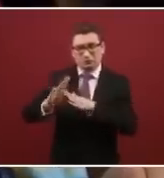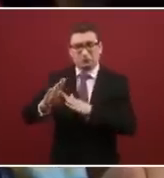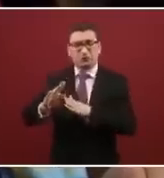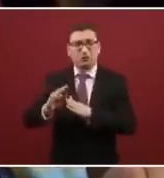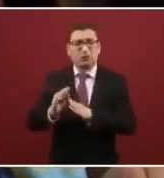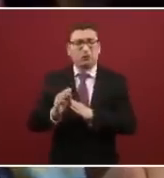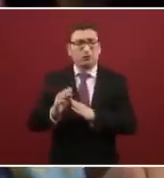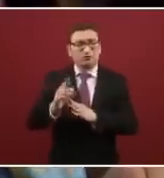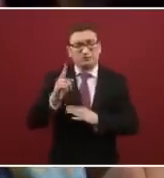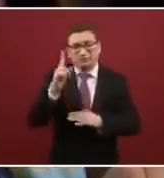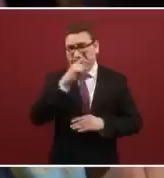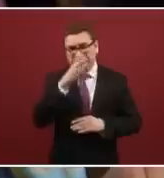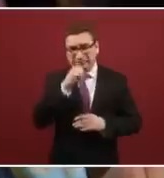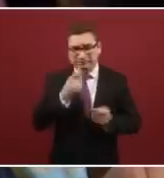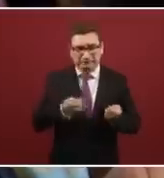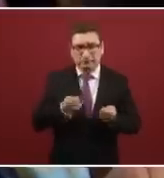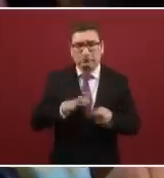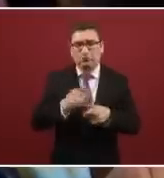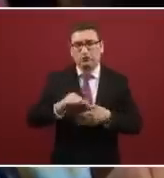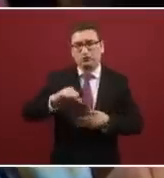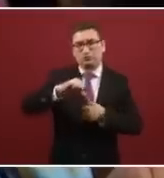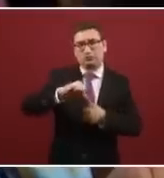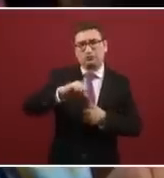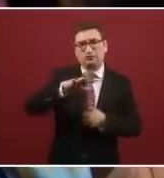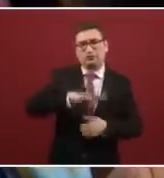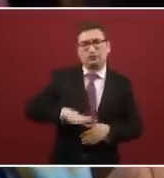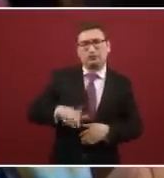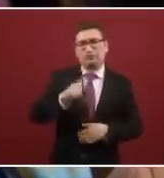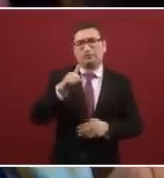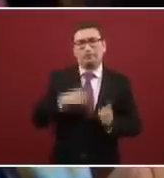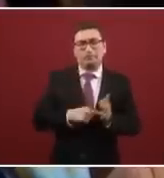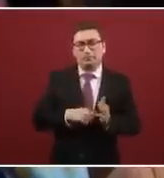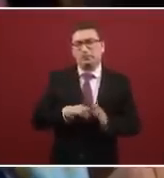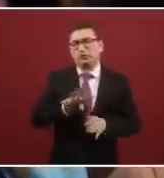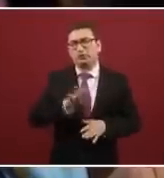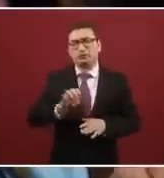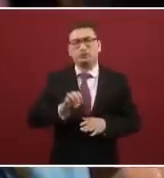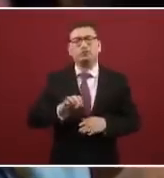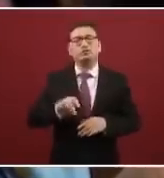pues estamos hablando de una frontera de 1.419 kilómetros.